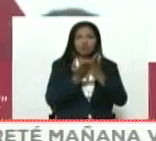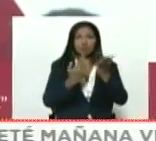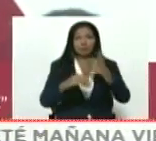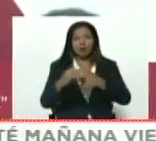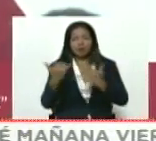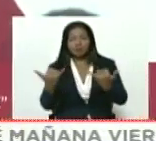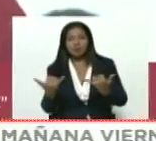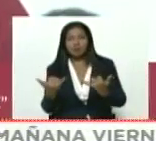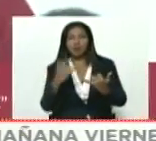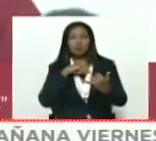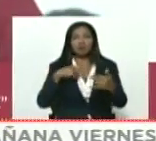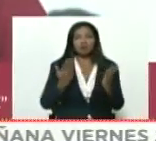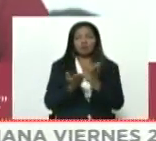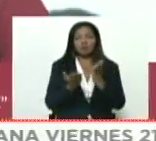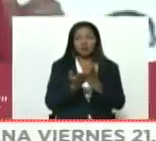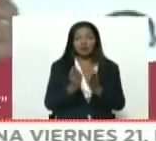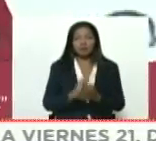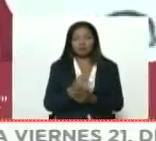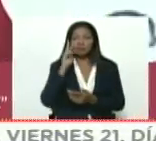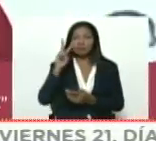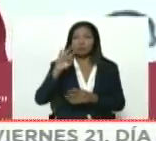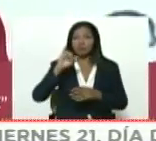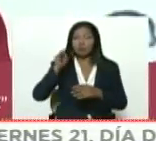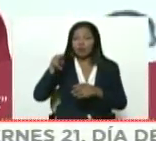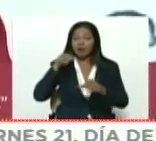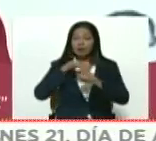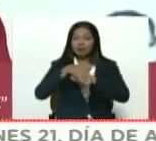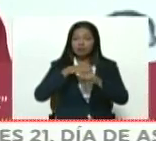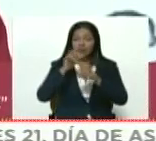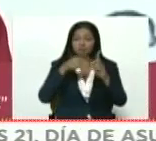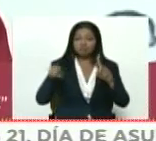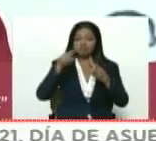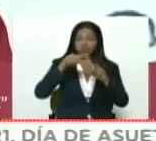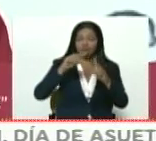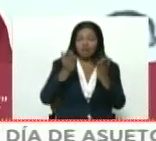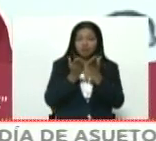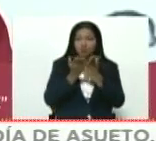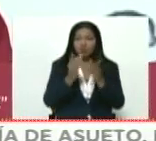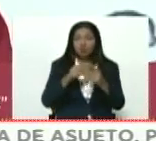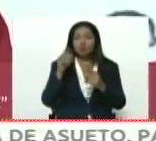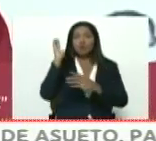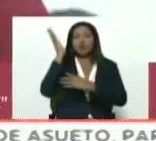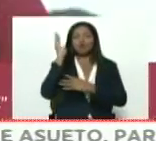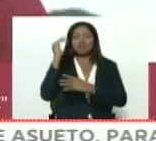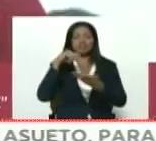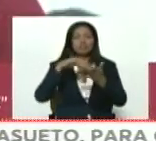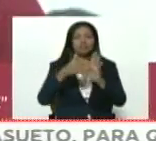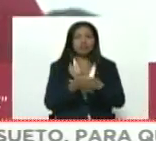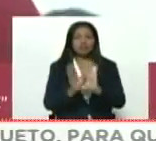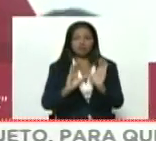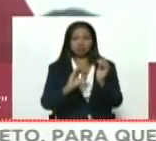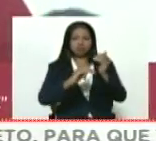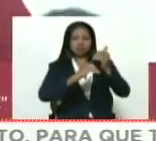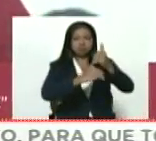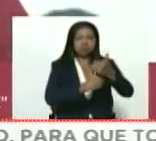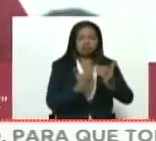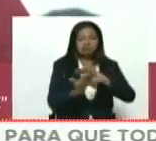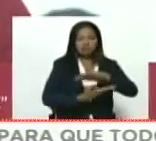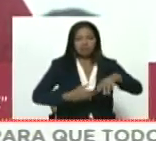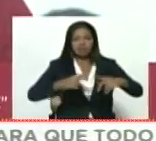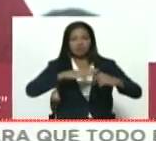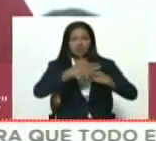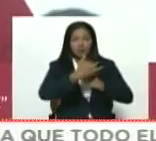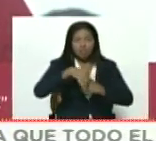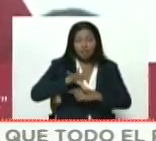tener nuestra escuela. ¿Estás escuchando, Héctor? Círculos de estudio. Con conferencias sobre la coyuntura actual de